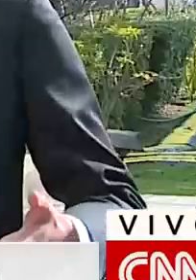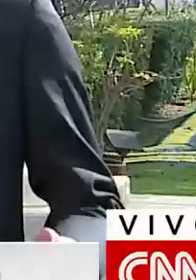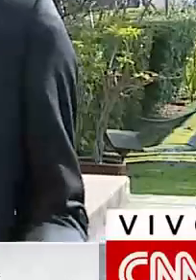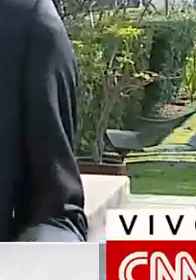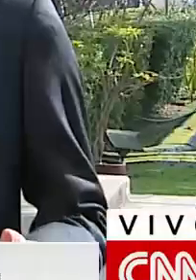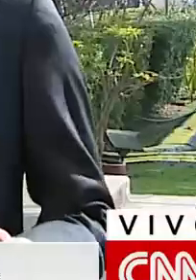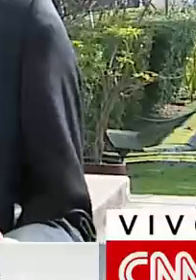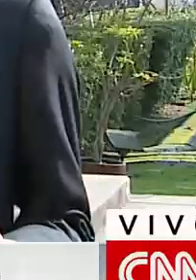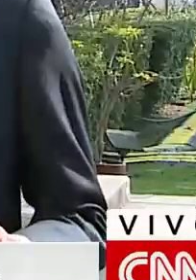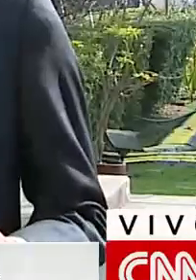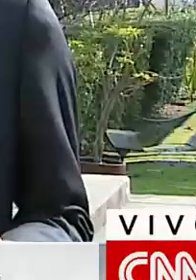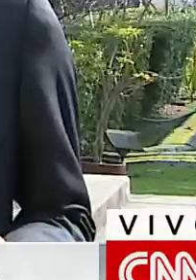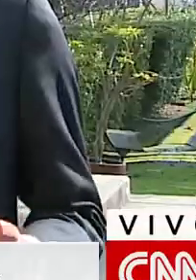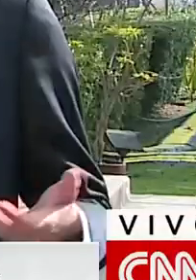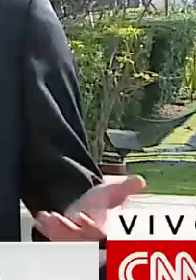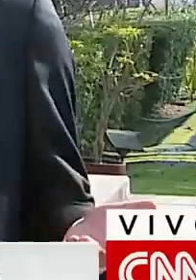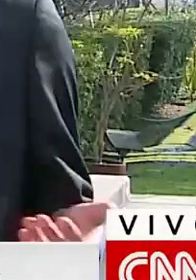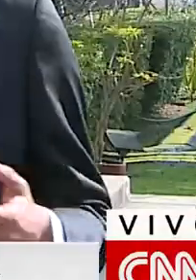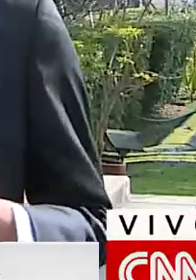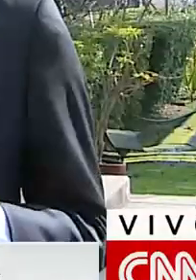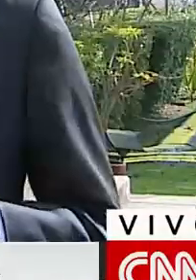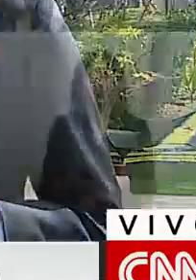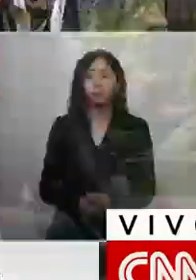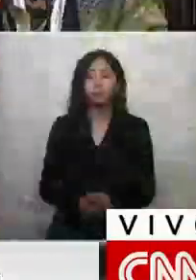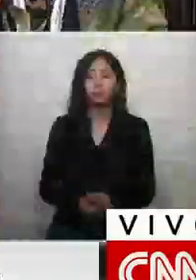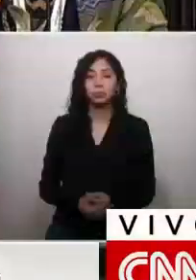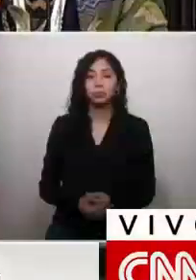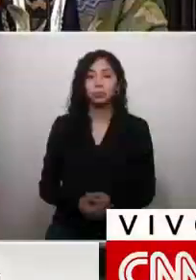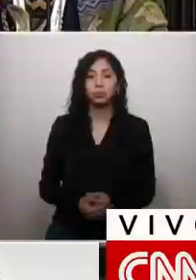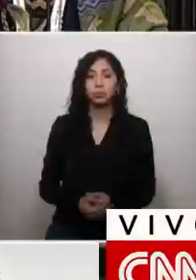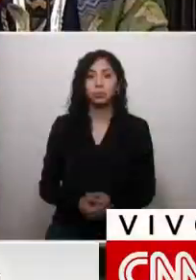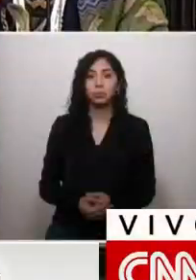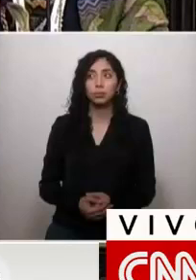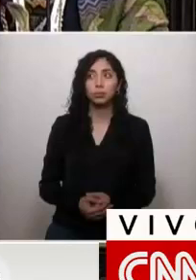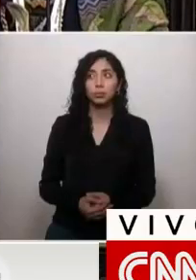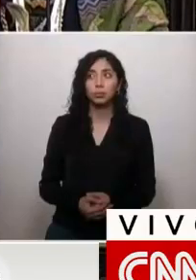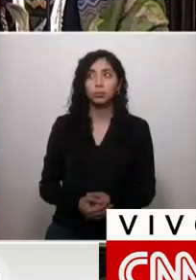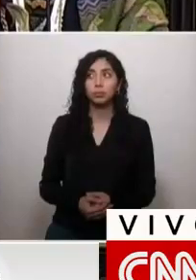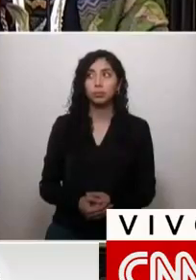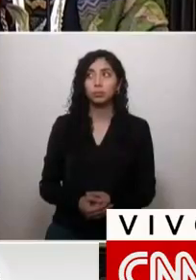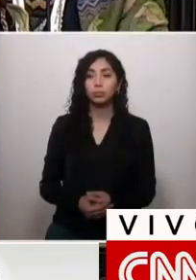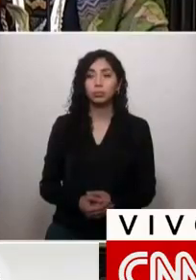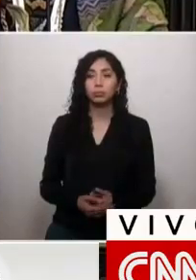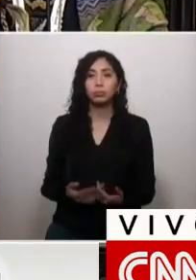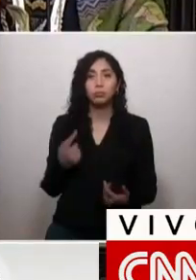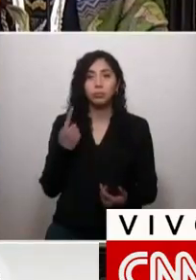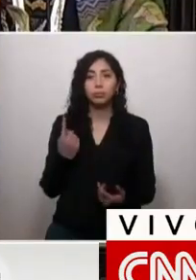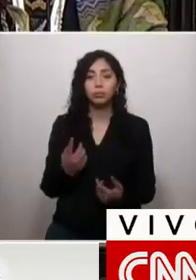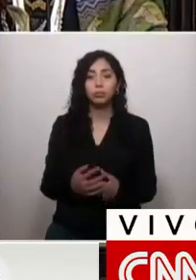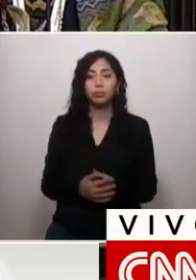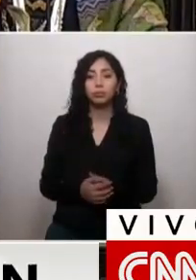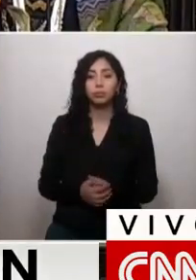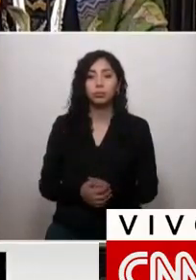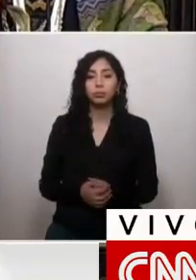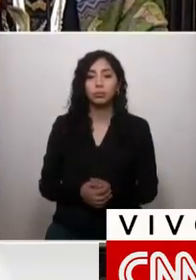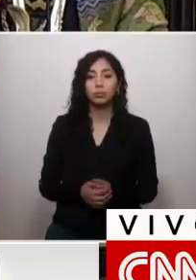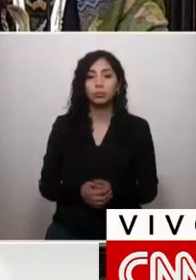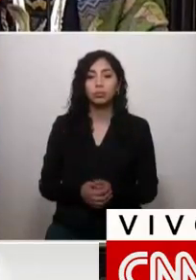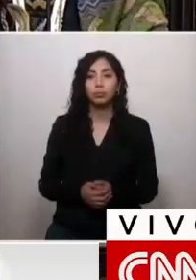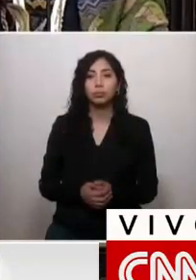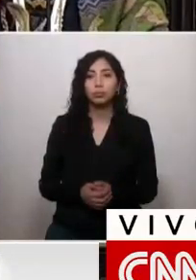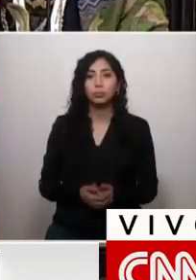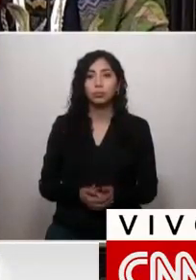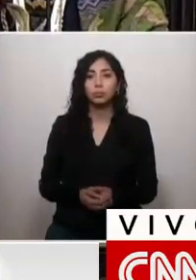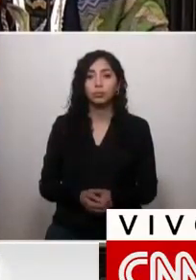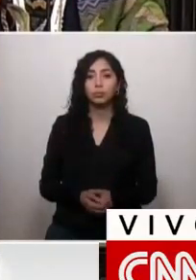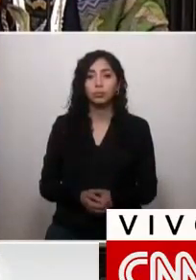momento bastante simbólico, bien emotivo acá en el Pleno y en las distintas salas donde se encontraban los constituyentes que estaban ya a punto de sesionar. De hecho, se